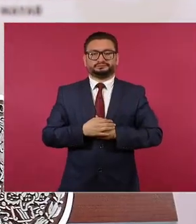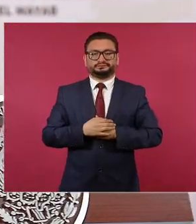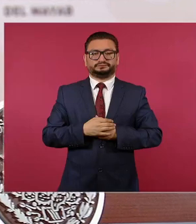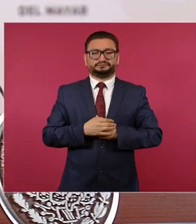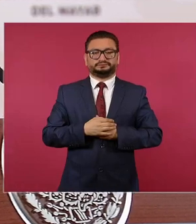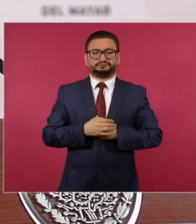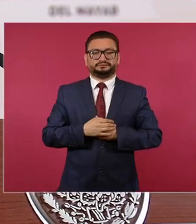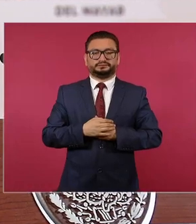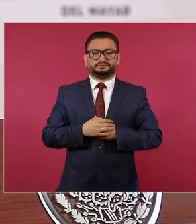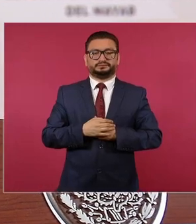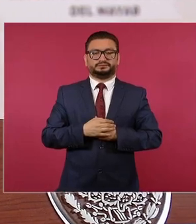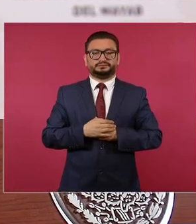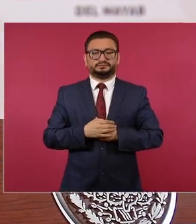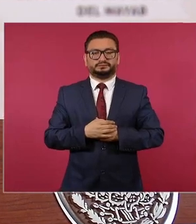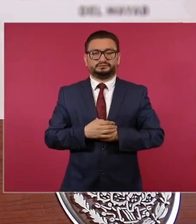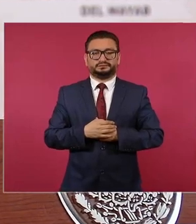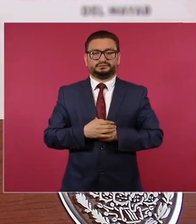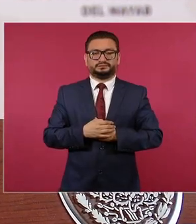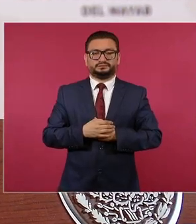salen